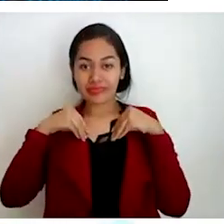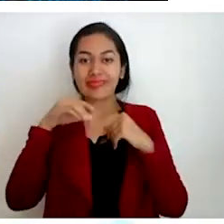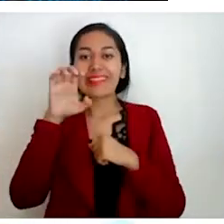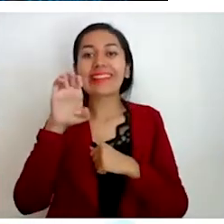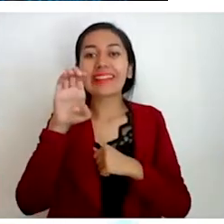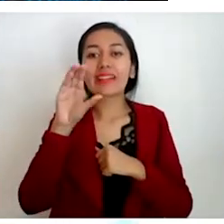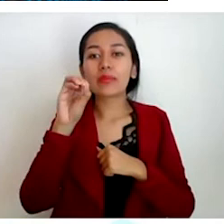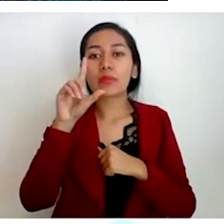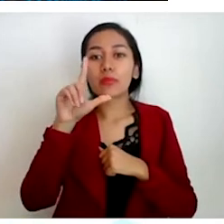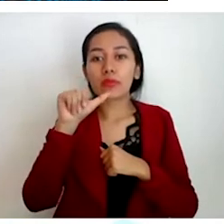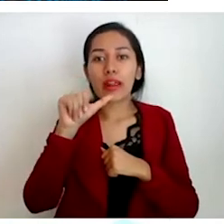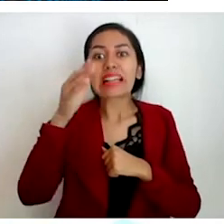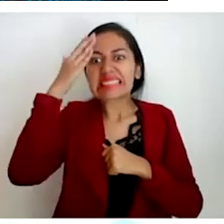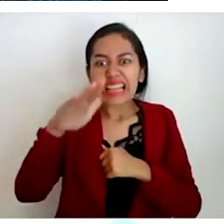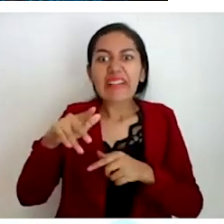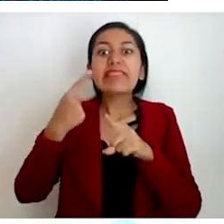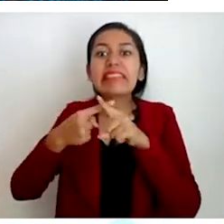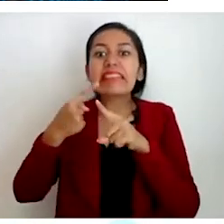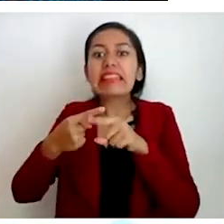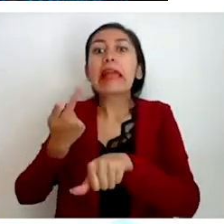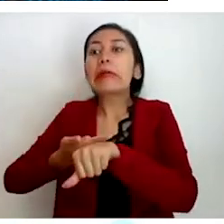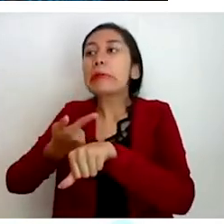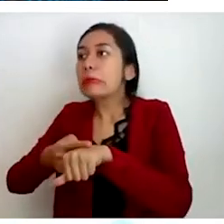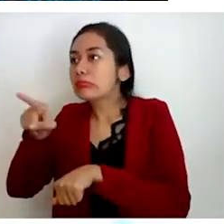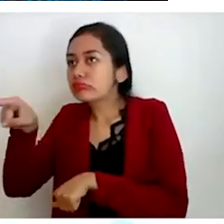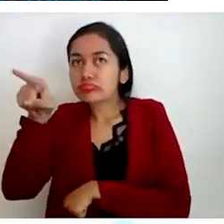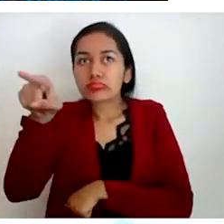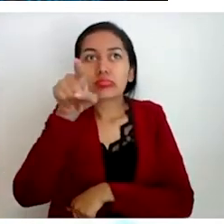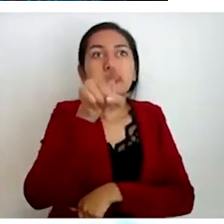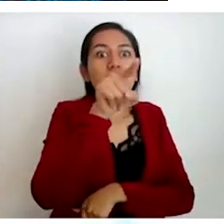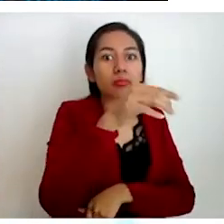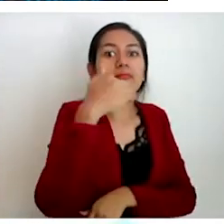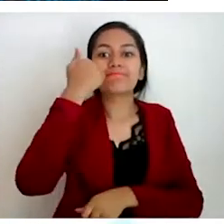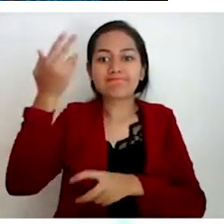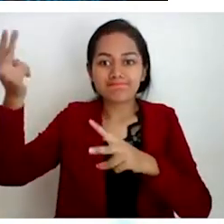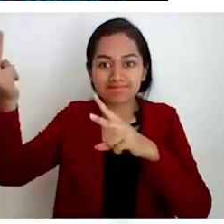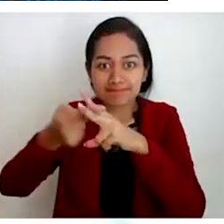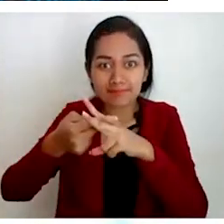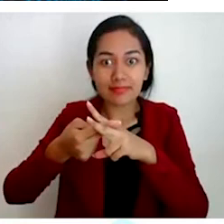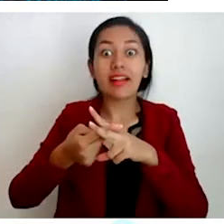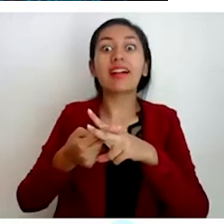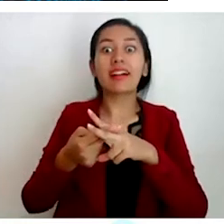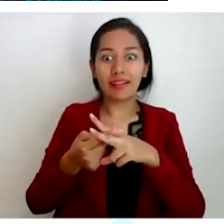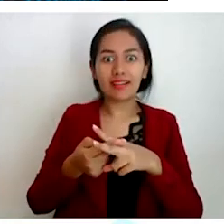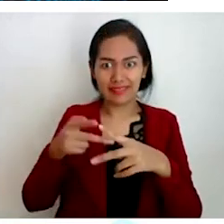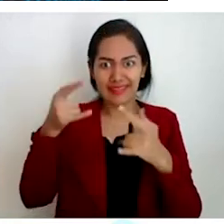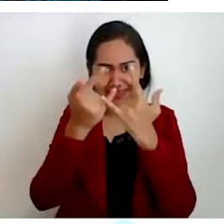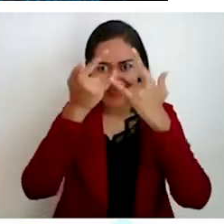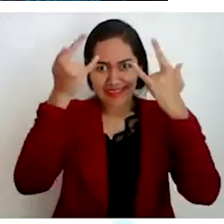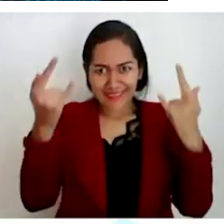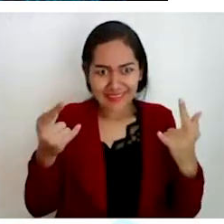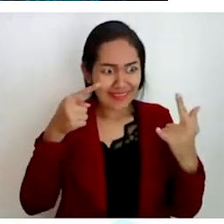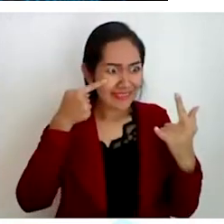y por eso mismo toda la trama es un poco al estilo de una película